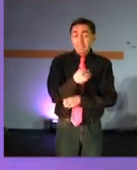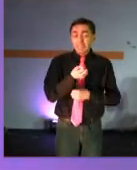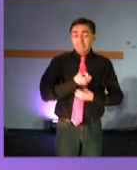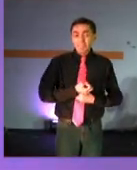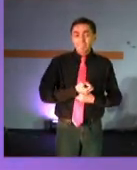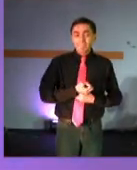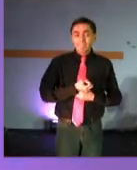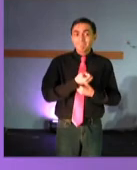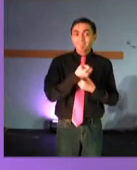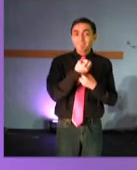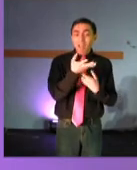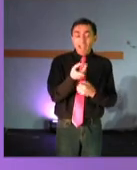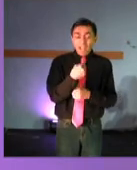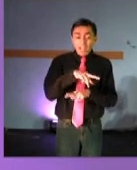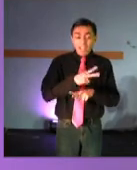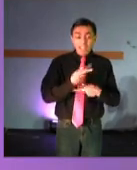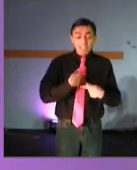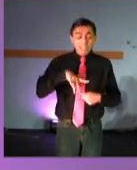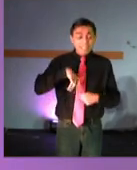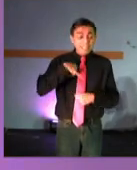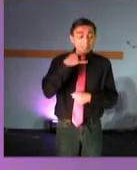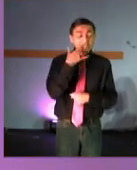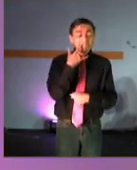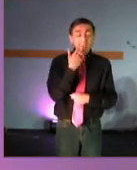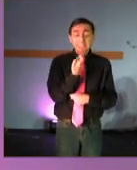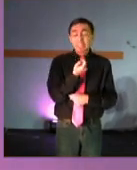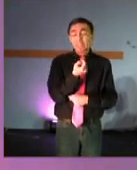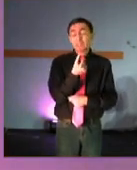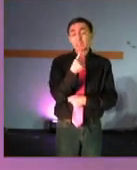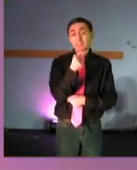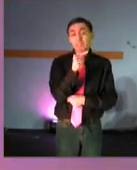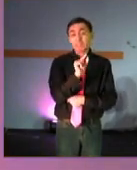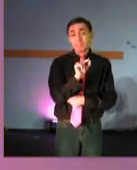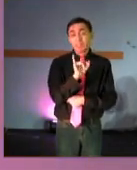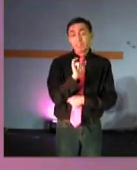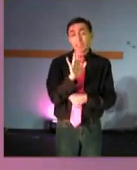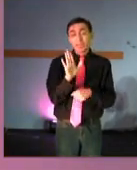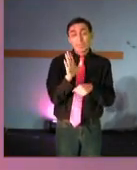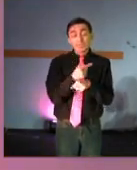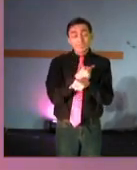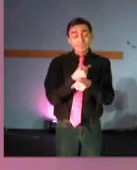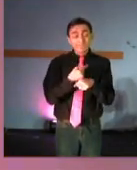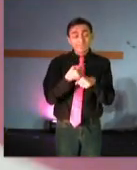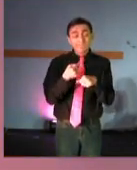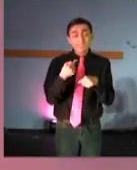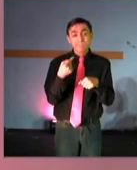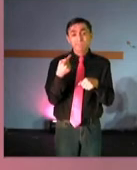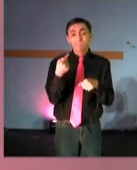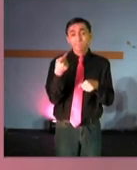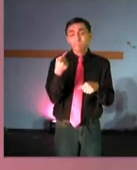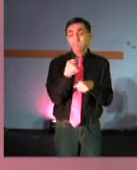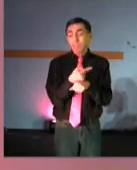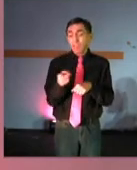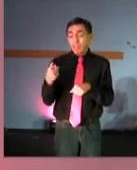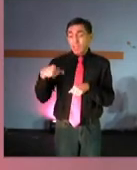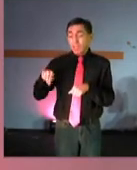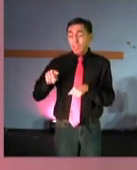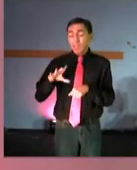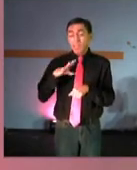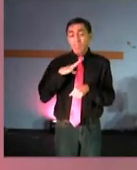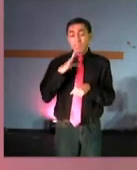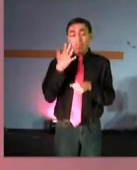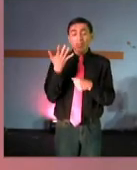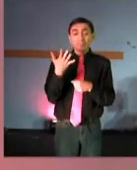de resistencia, porque predominaba el somocismo con todos sus engaños y todos sus